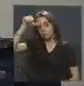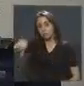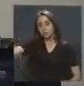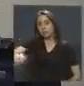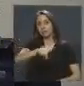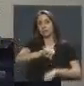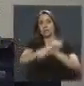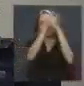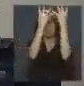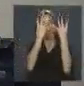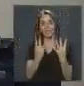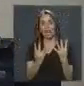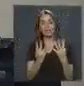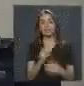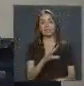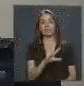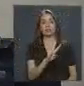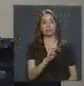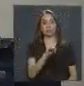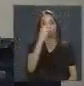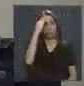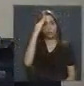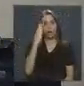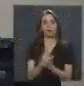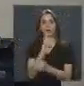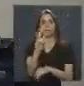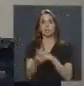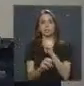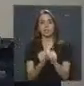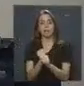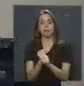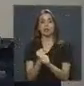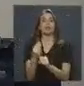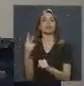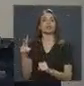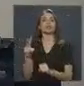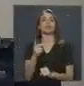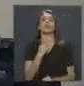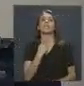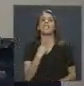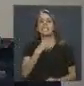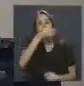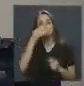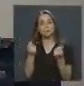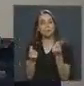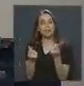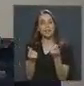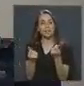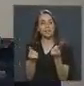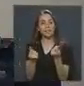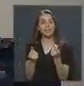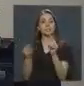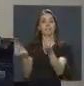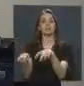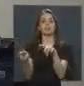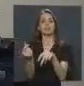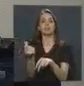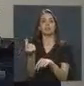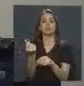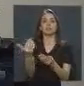los 541 días a los 3 años a quienes celebren en sus intereses operaciones con partes relacionadas extrayendo rentas de la